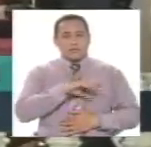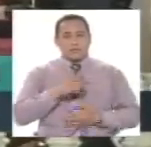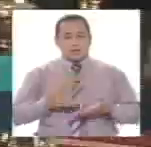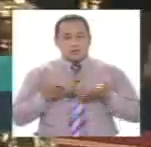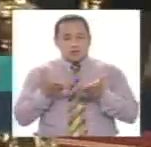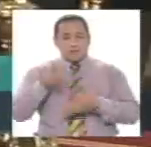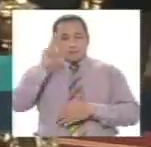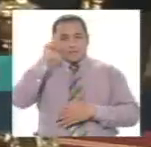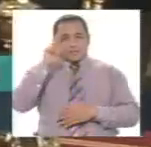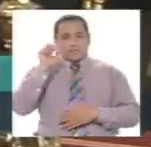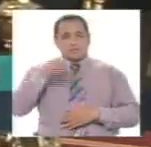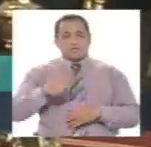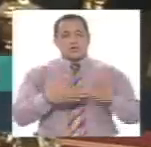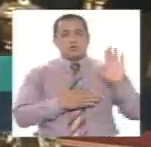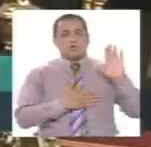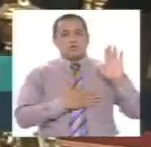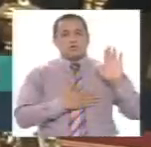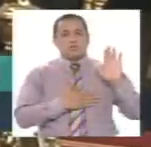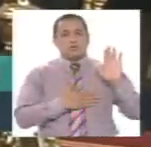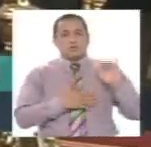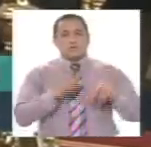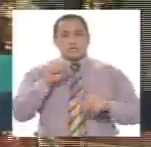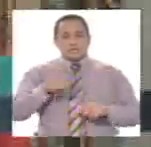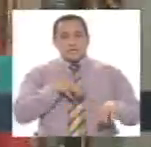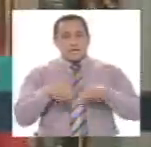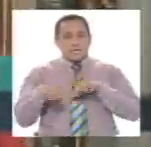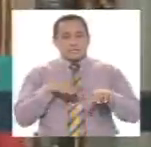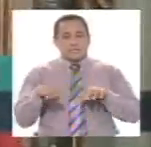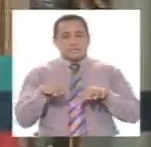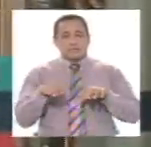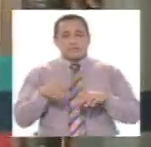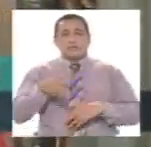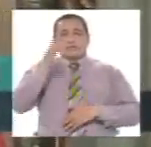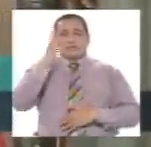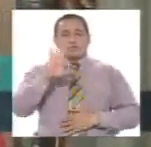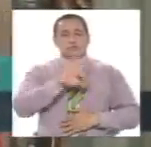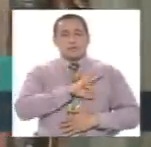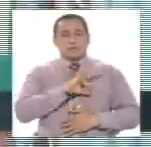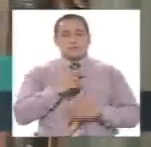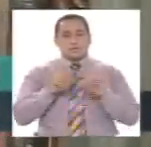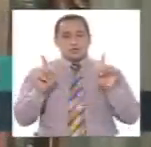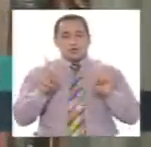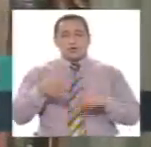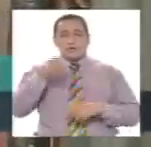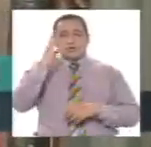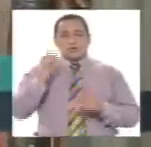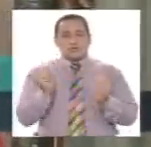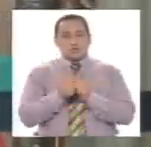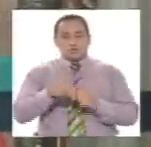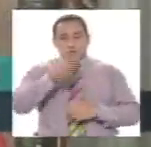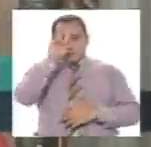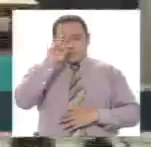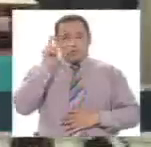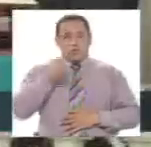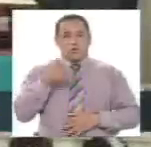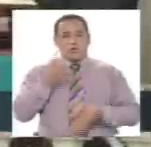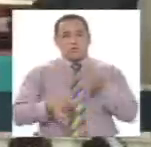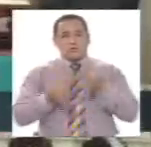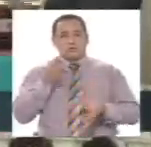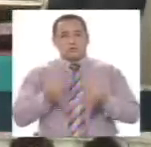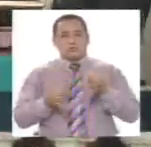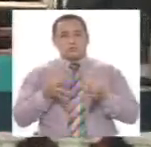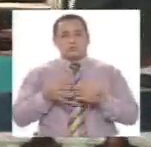que os confío. Sí, juro. Si así lo hiciereis, que Dios os premie, y si no, que Él y la patria os lo